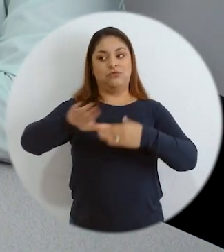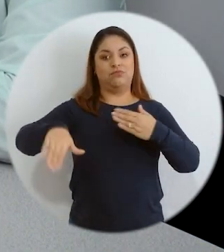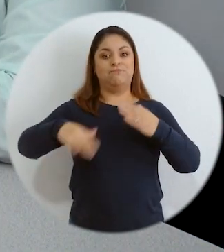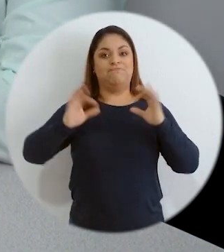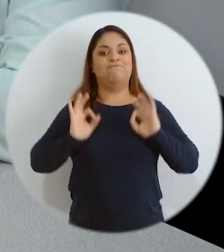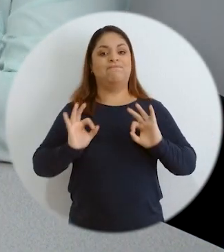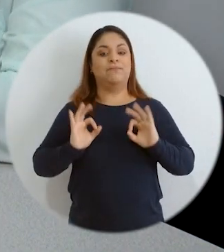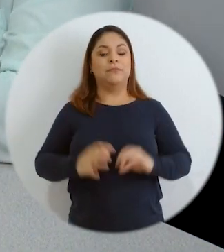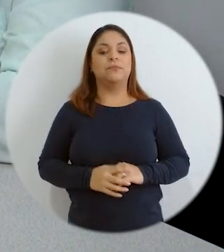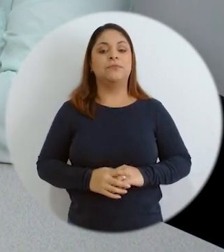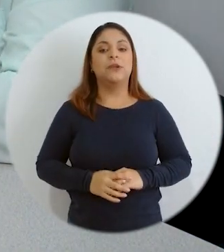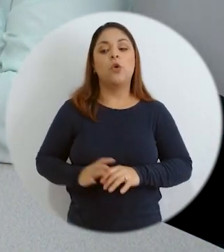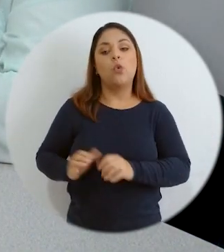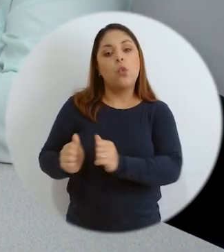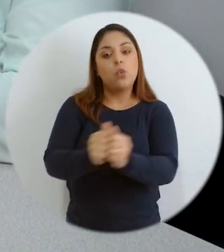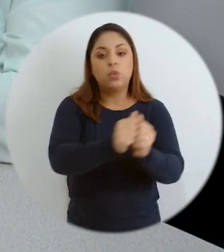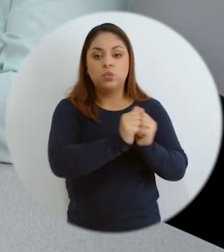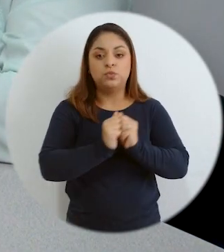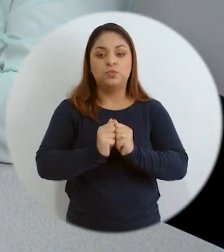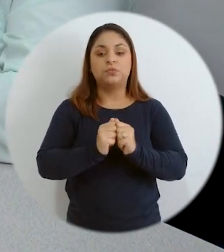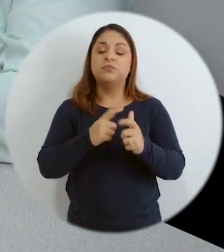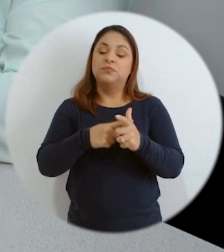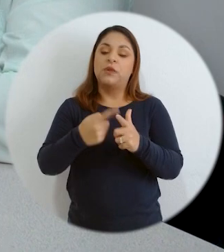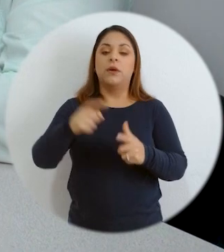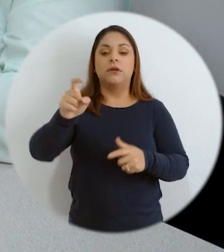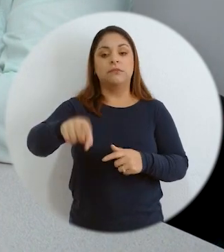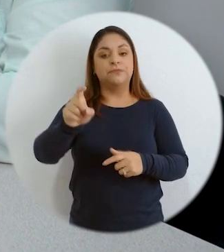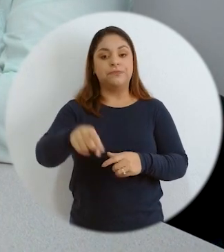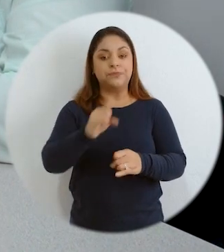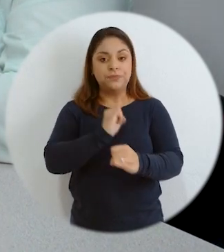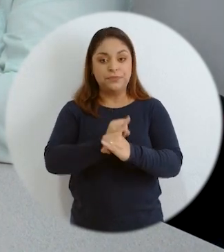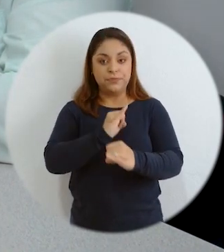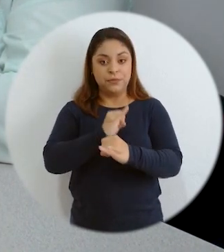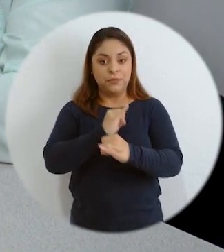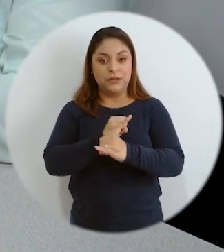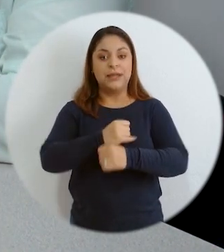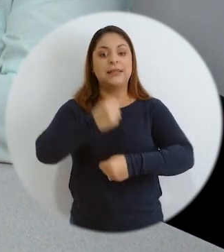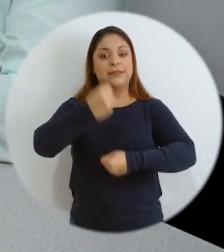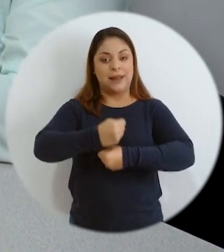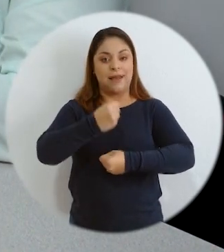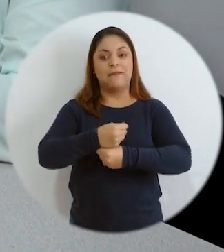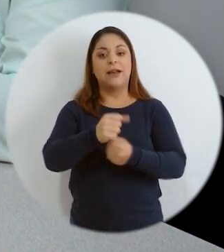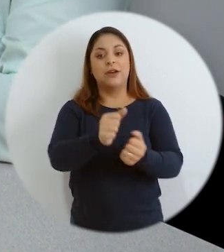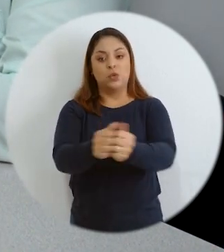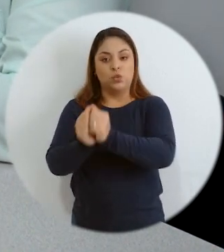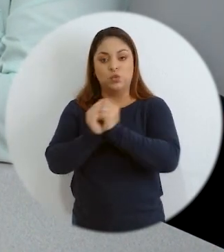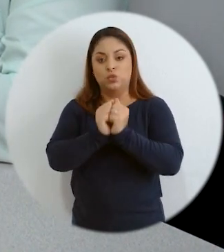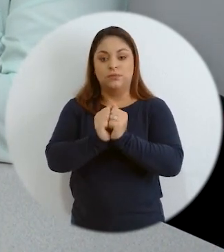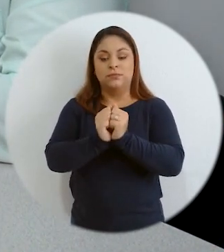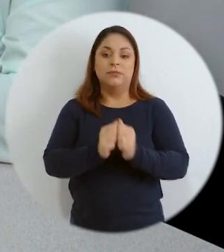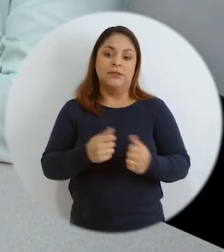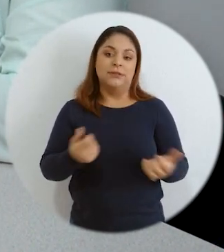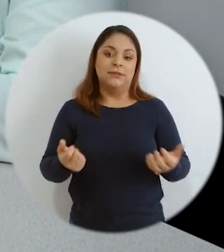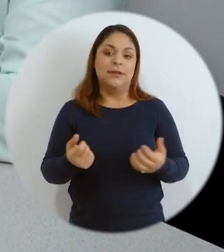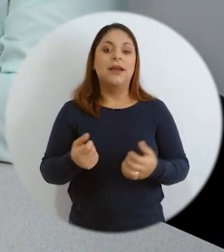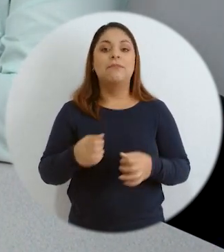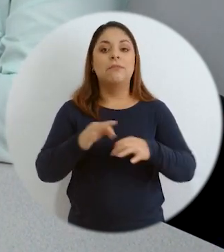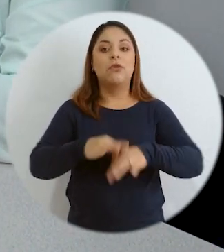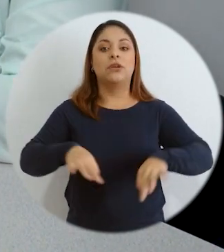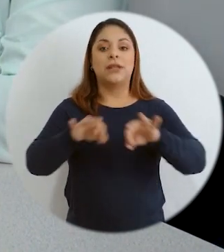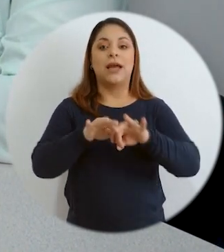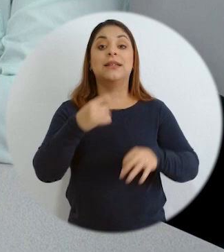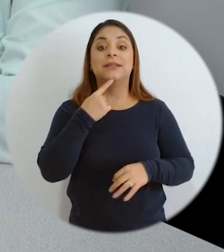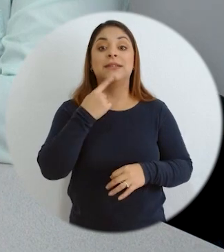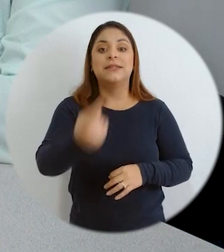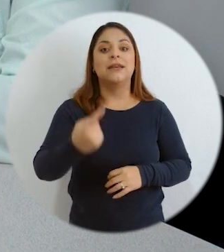¿verdad? Oportunamente, articuladamente, y eso requiere que las instituciones trabajen, digamos, orquestadamente, ¿verdad? En eso pienso